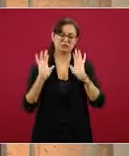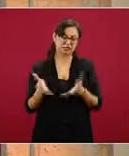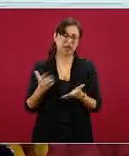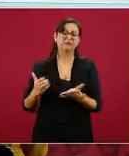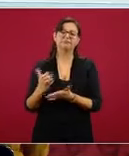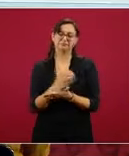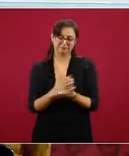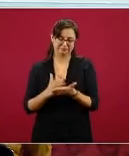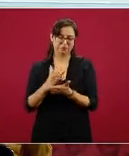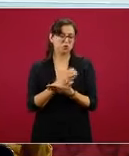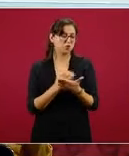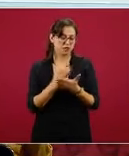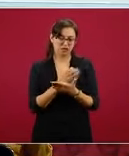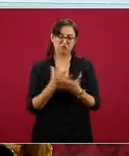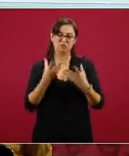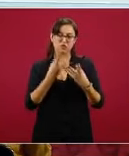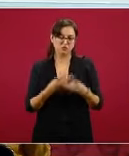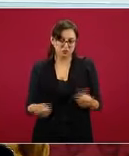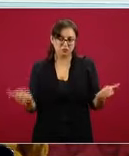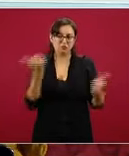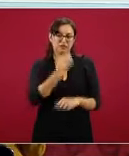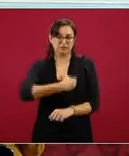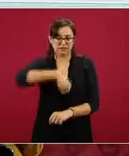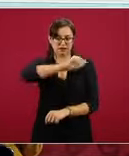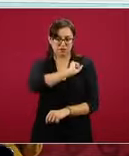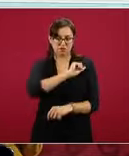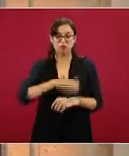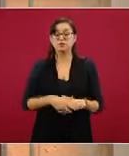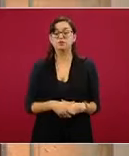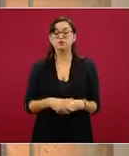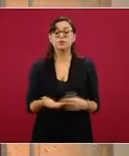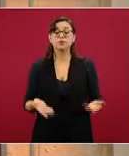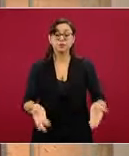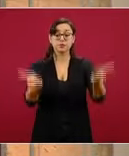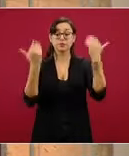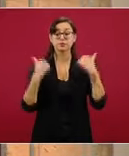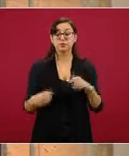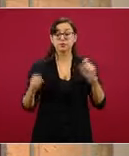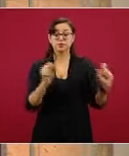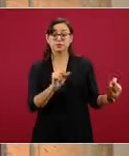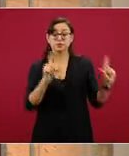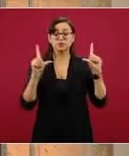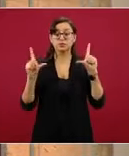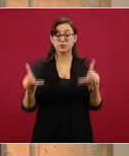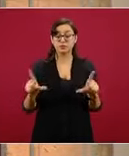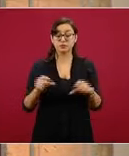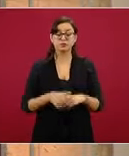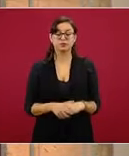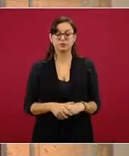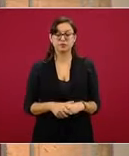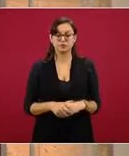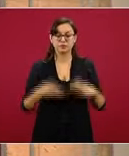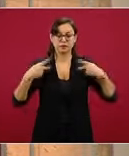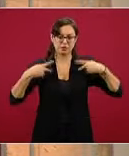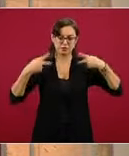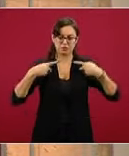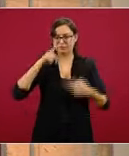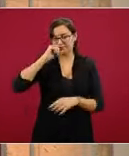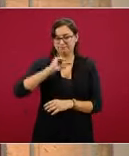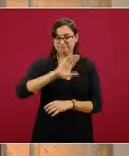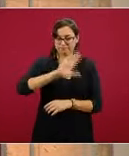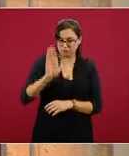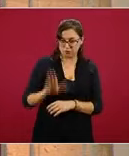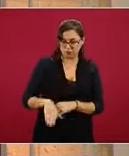recuperado de COVID-19. Veamos en la siguiente diapositiva el comportamiento de la mortalidad. Aquí